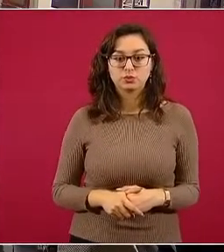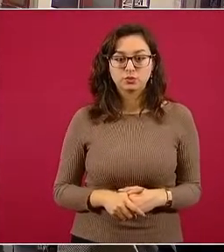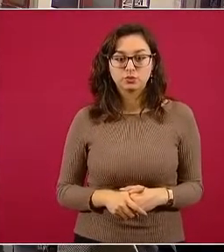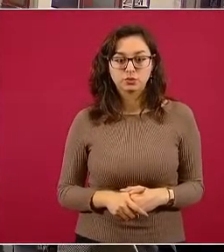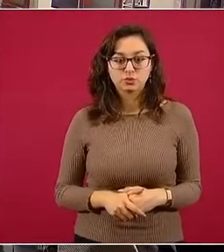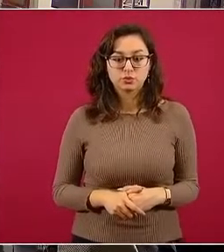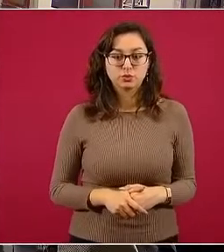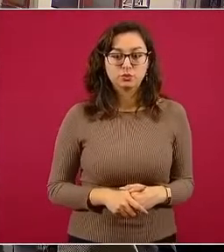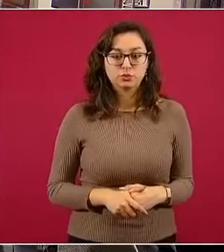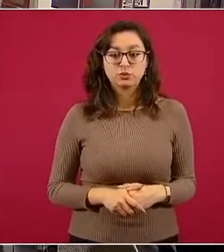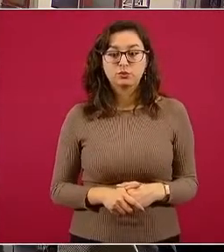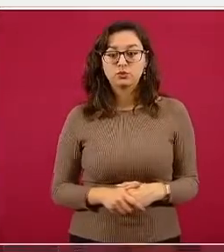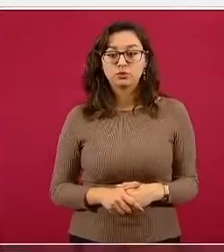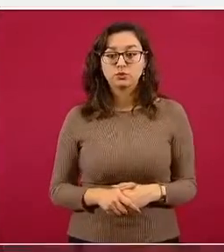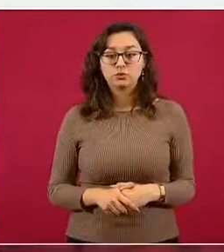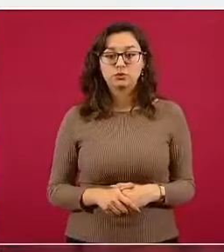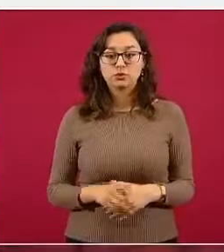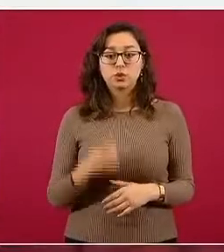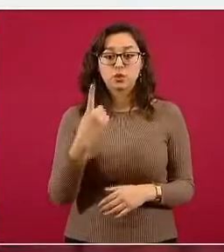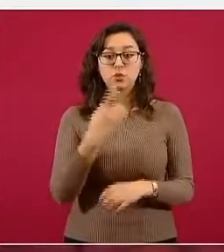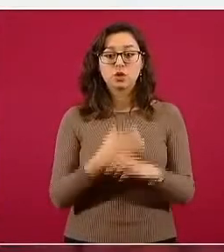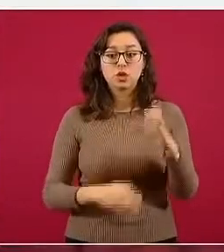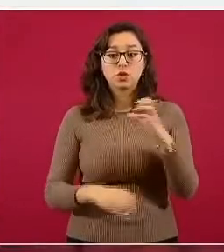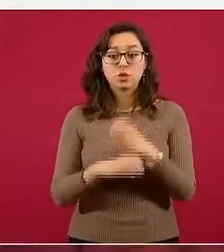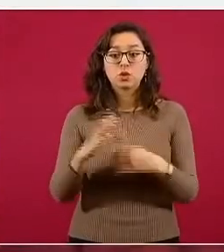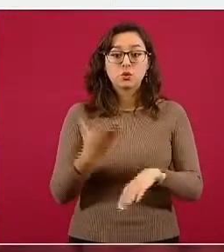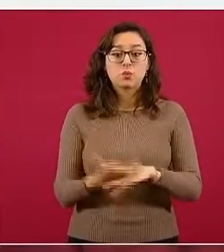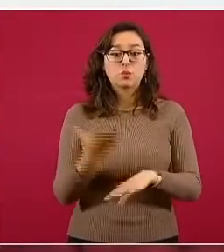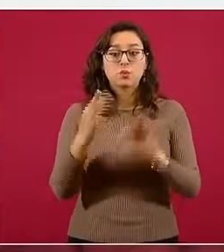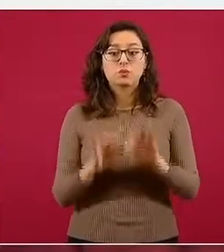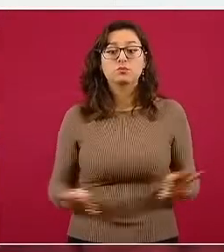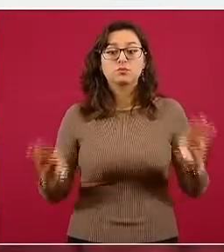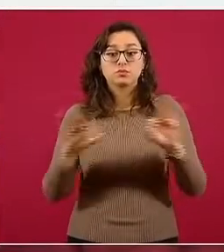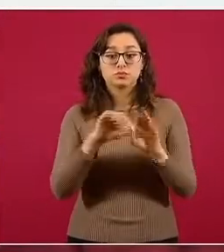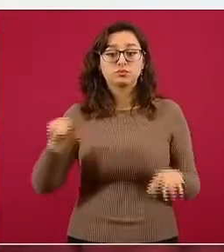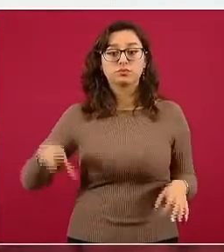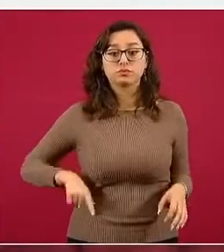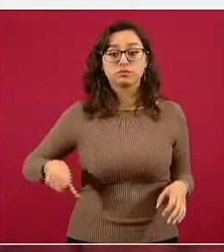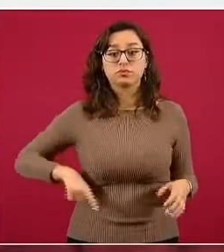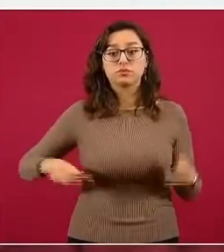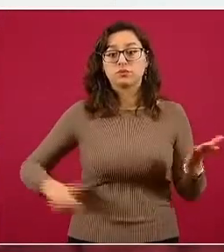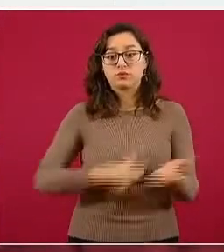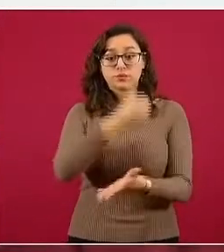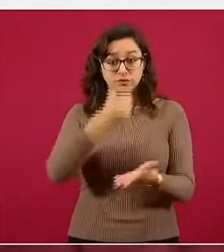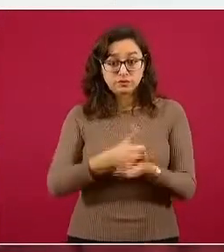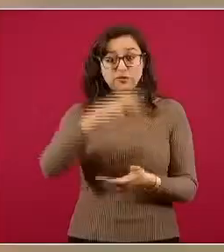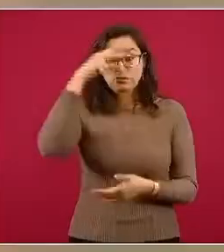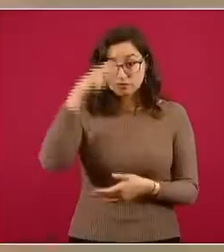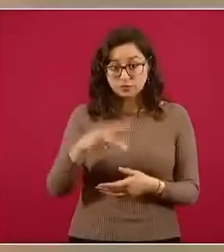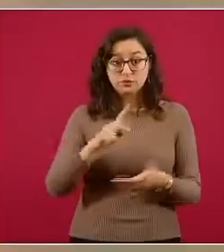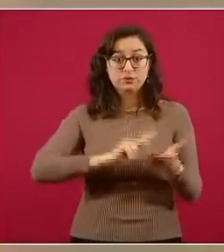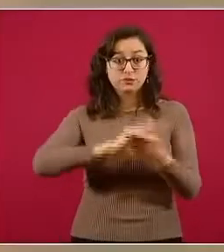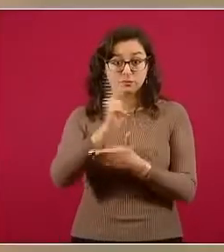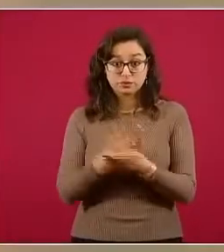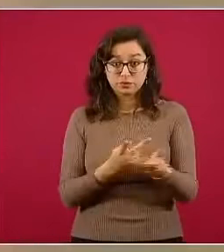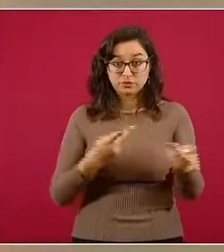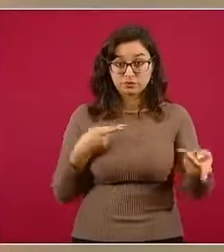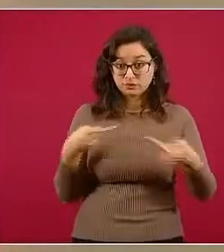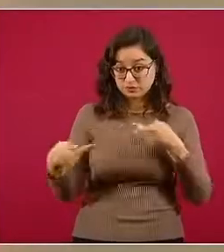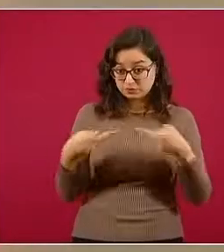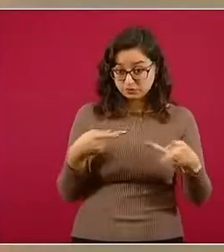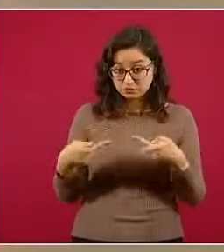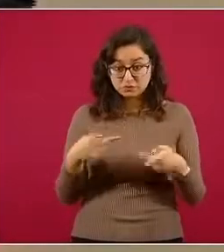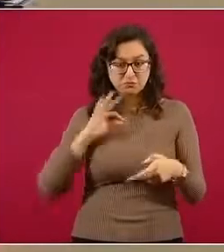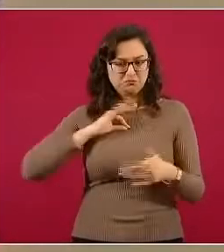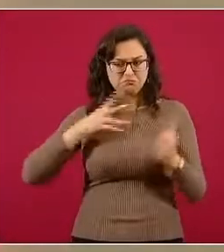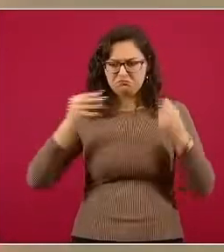Una cosa muy importante que también hicimos el gobierno de la Ciudad de México es que un programa que habíamos preparado desde antes, que no estaba vinculado a la emergencia